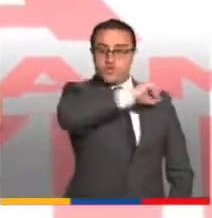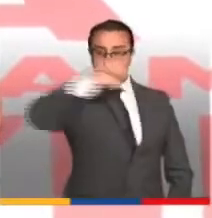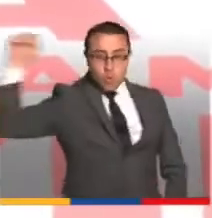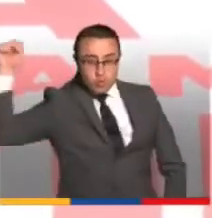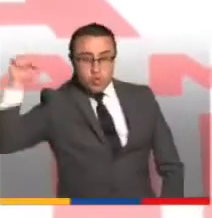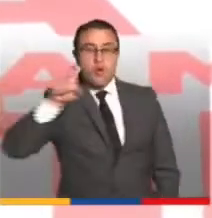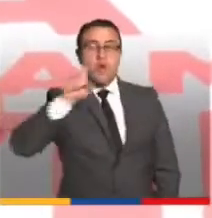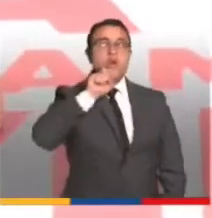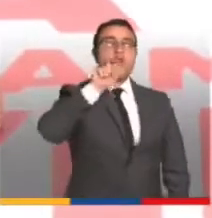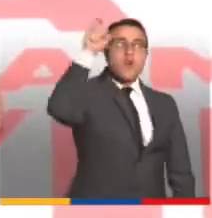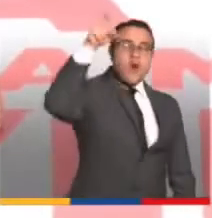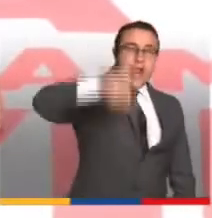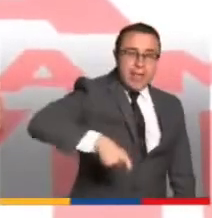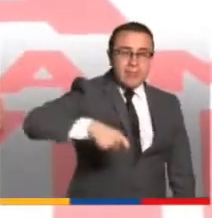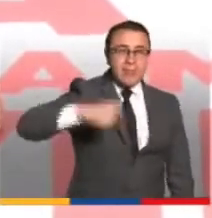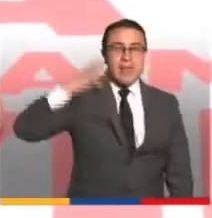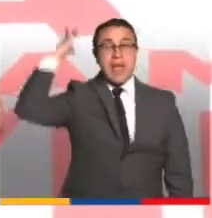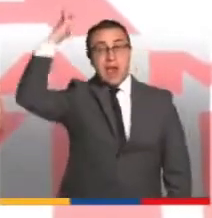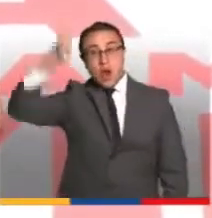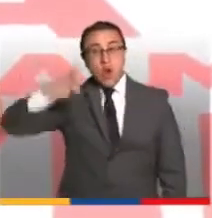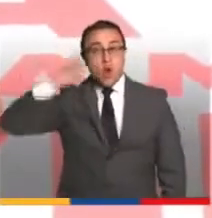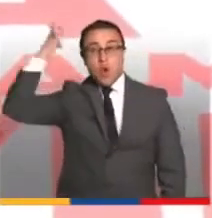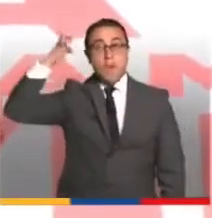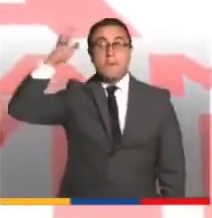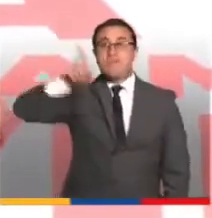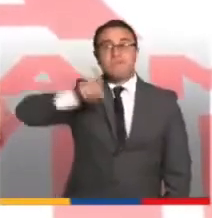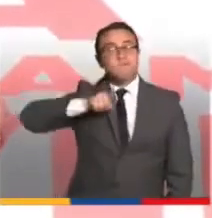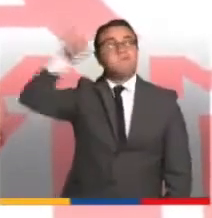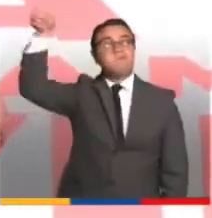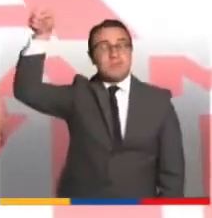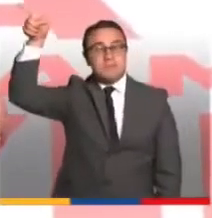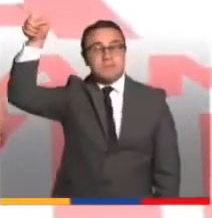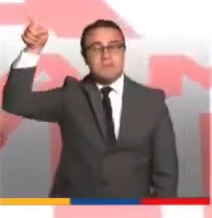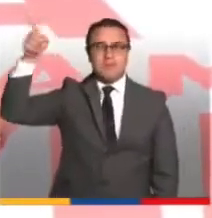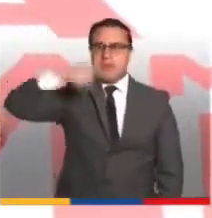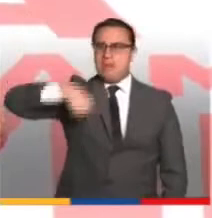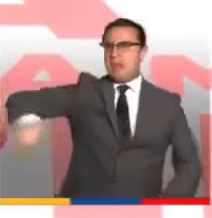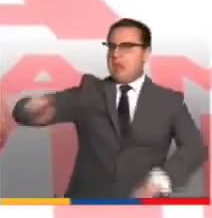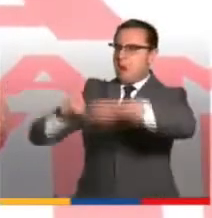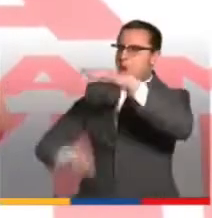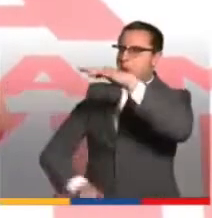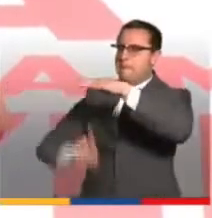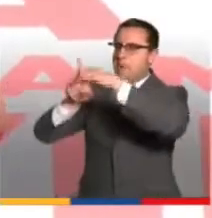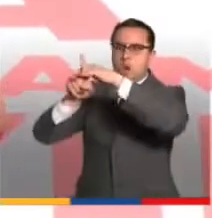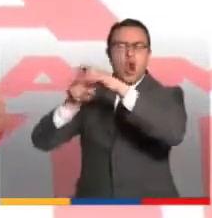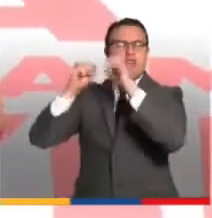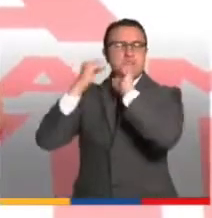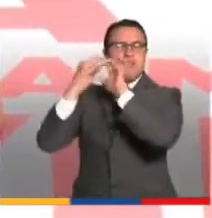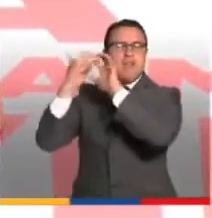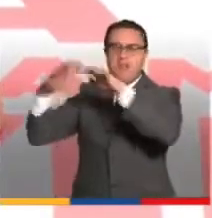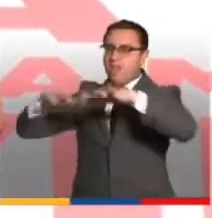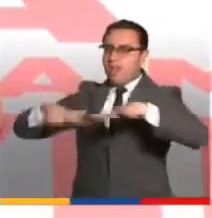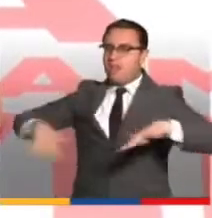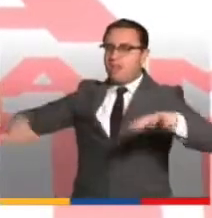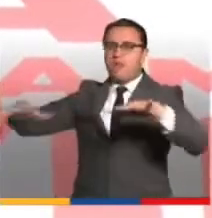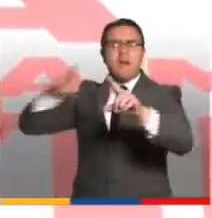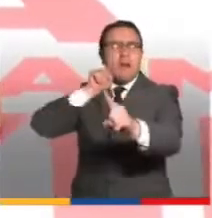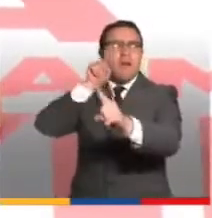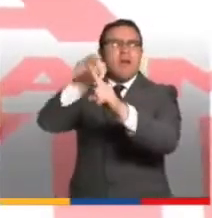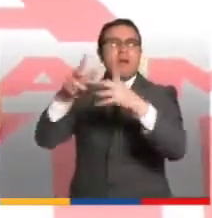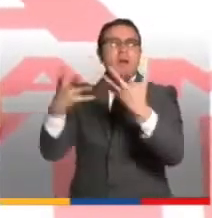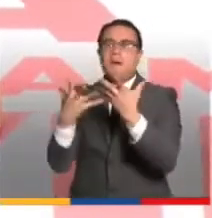ucranianos, los europeos, en primer lugar, una guerra en su propio continente, que es una guerra por el